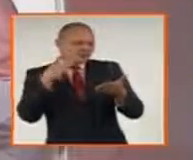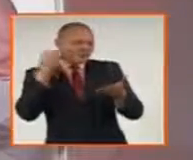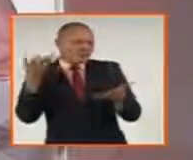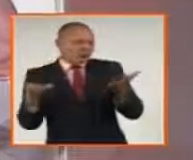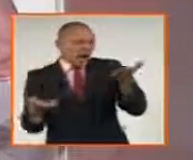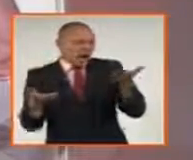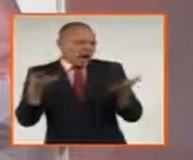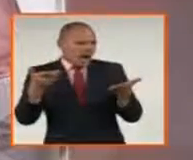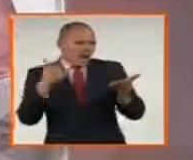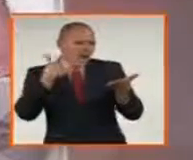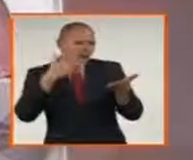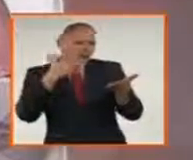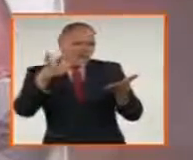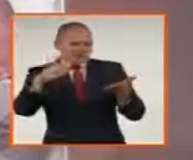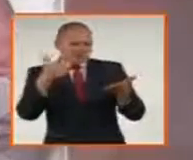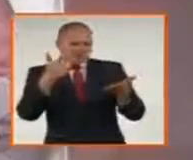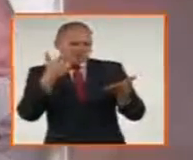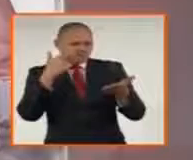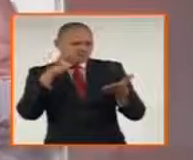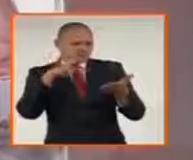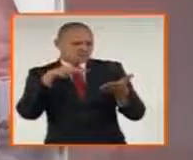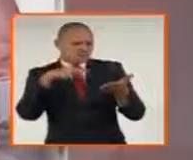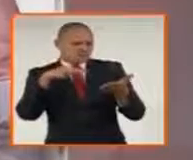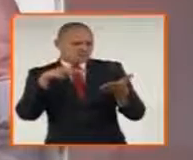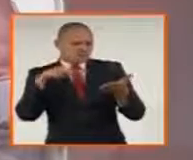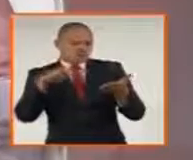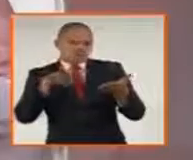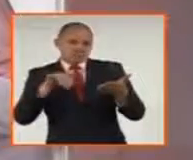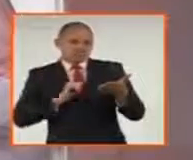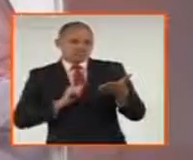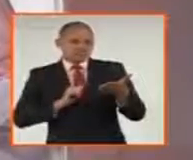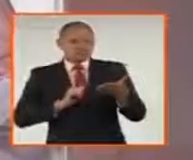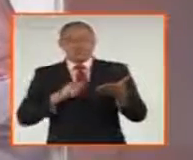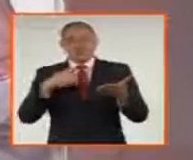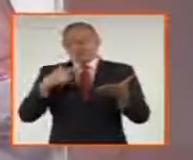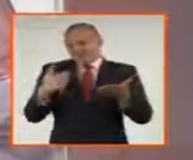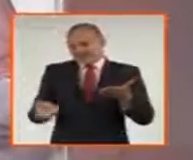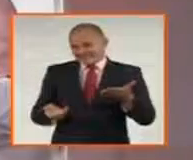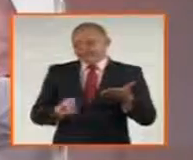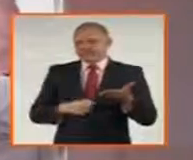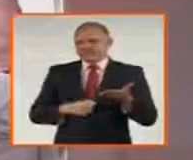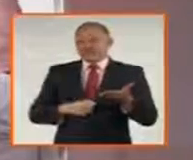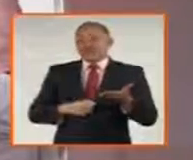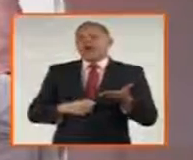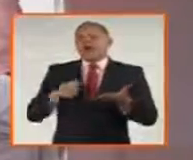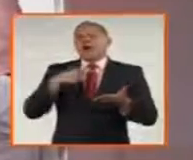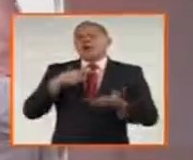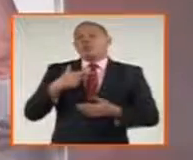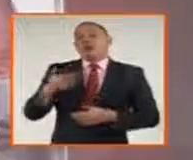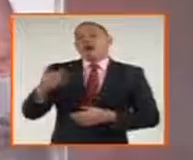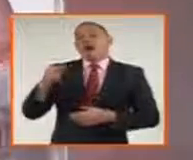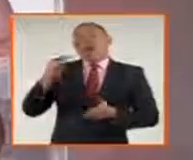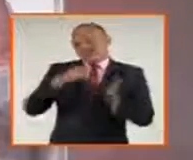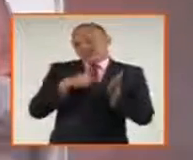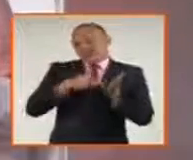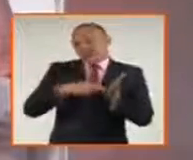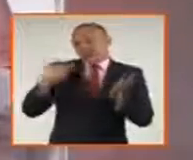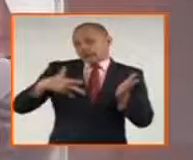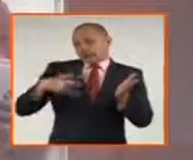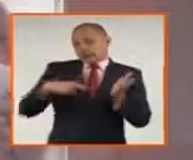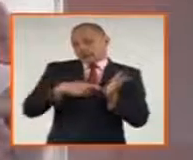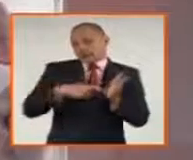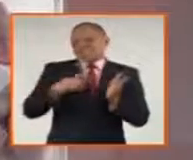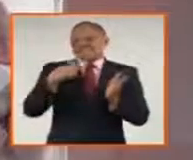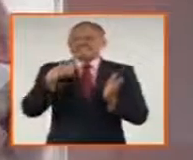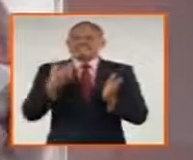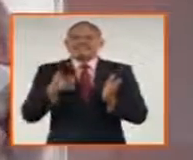sus propias limitaciones y, por ejemplo, a las uniones convivenciales que nosotros llamamos uniones de hecho afectivas, no le